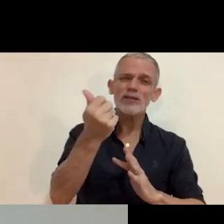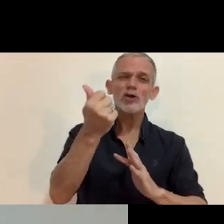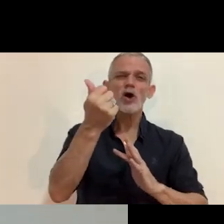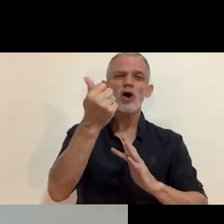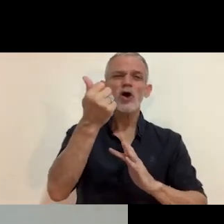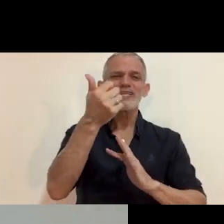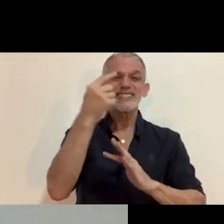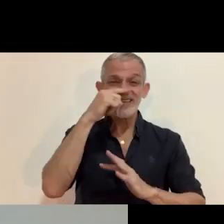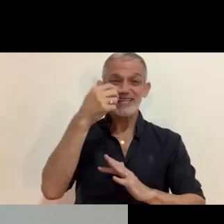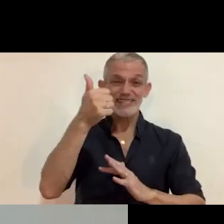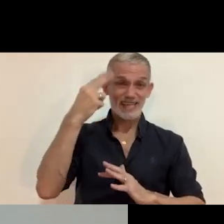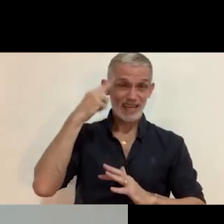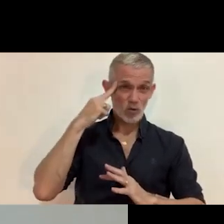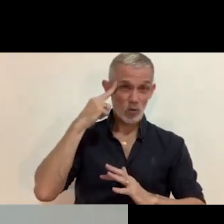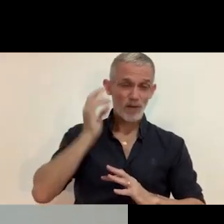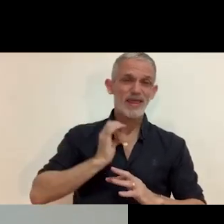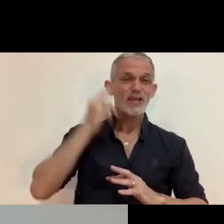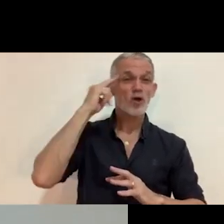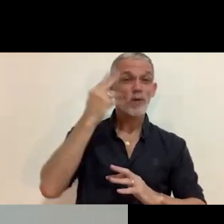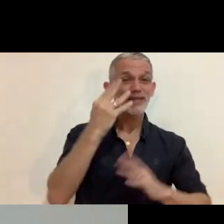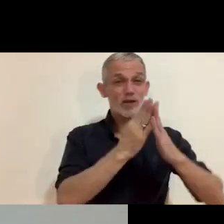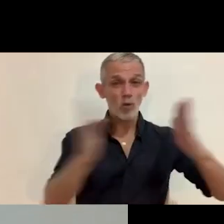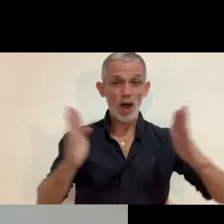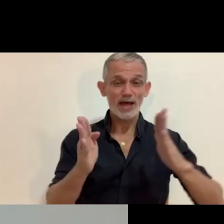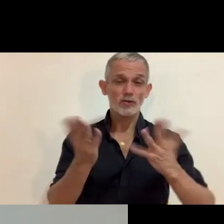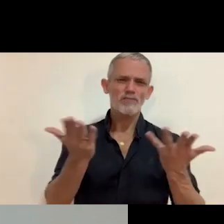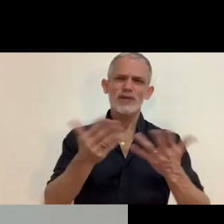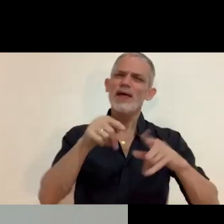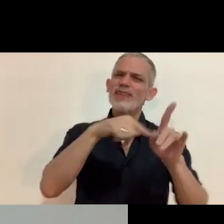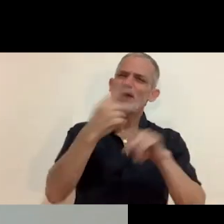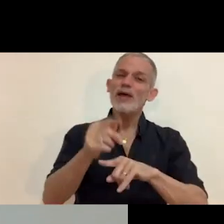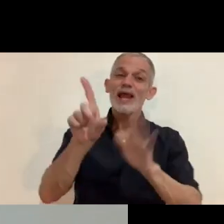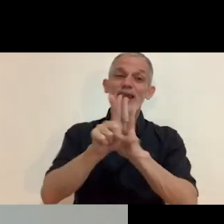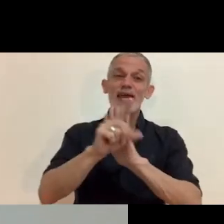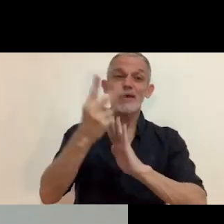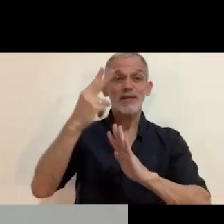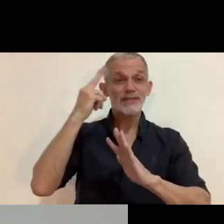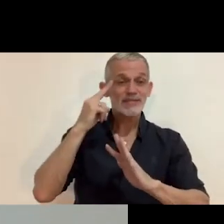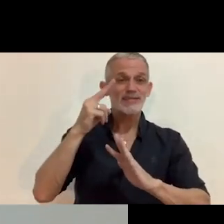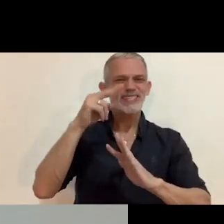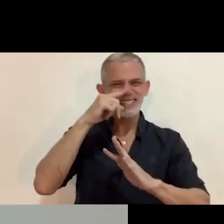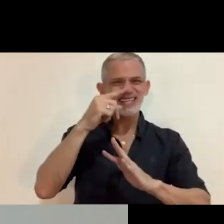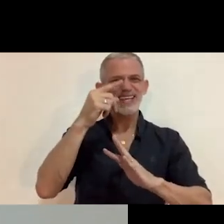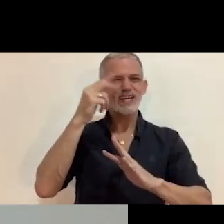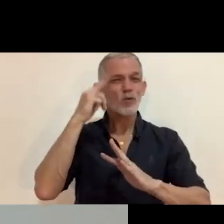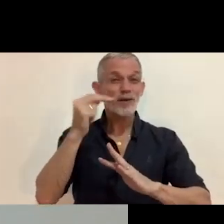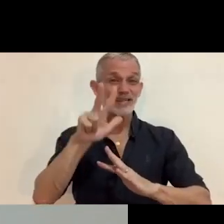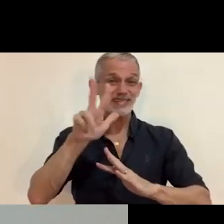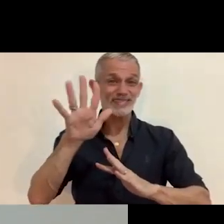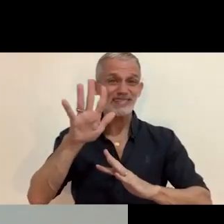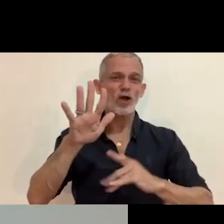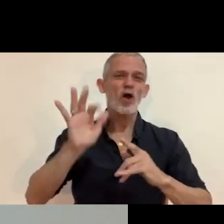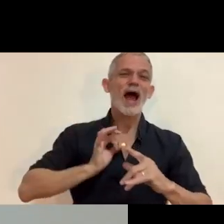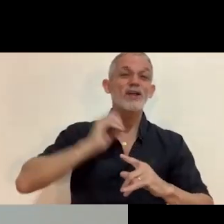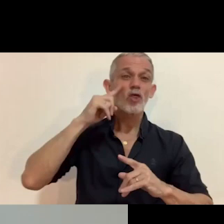en adelante. Se suprimió con la ley 26735 a finales del 2011 y volvió